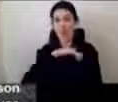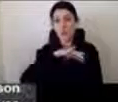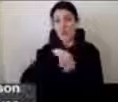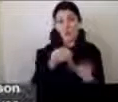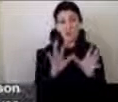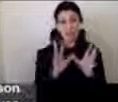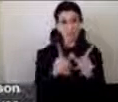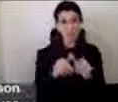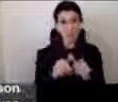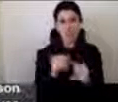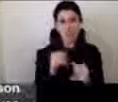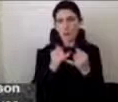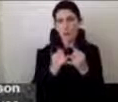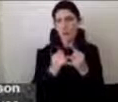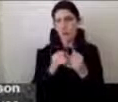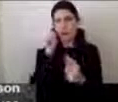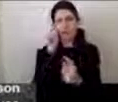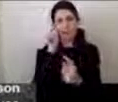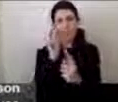sensación.